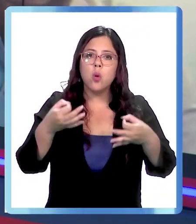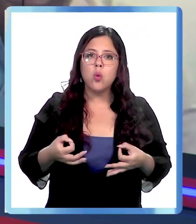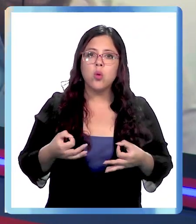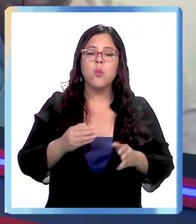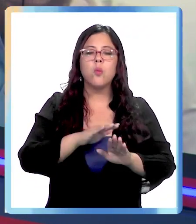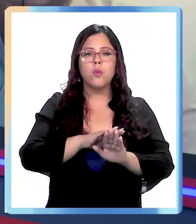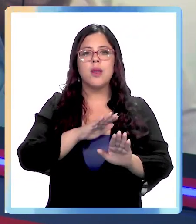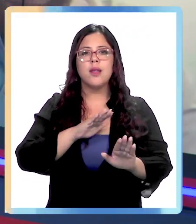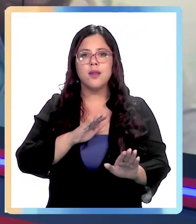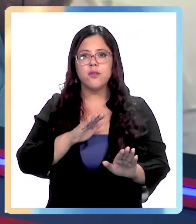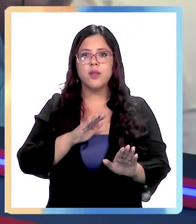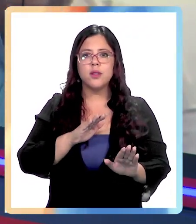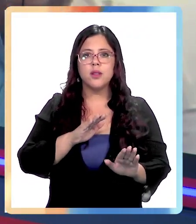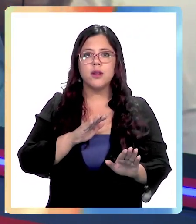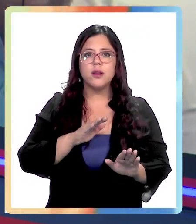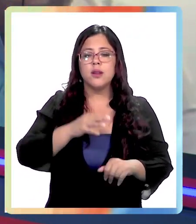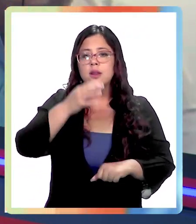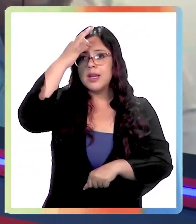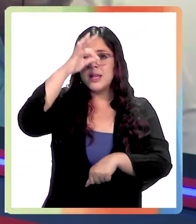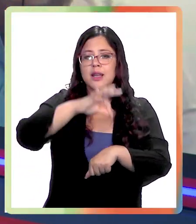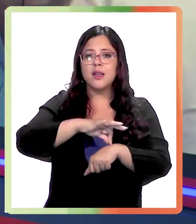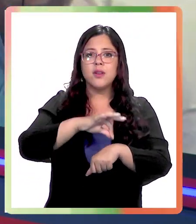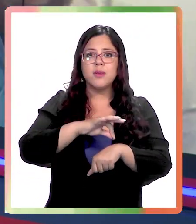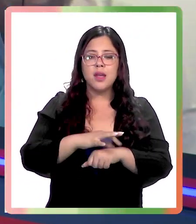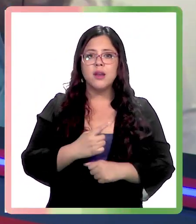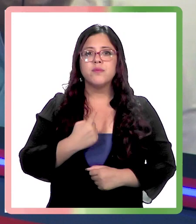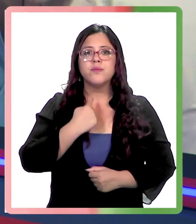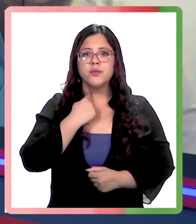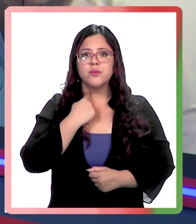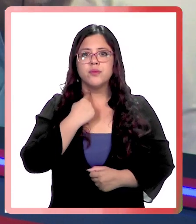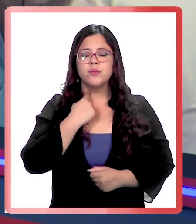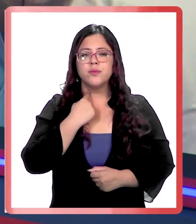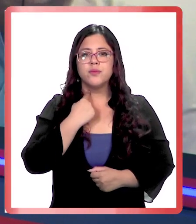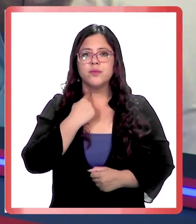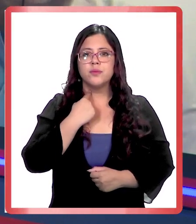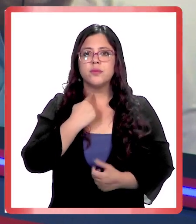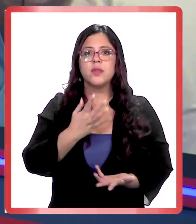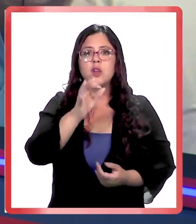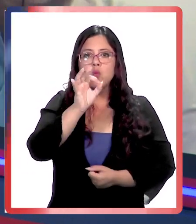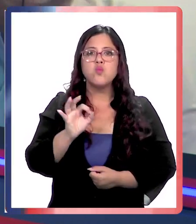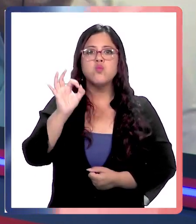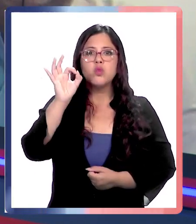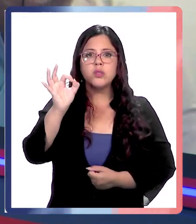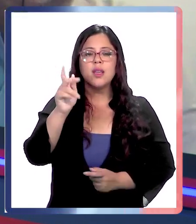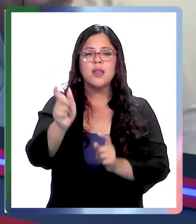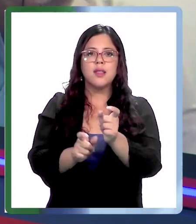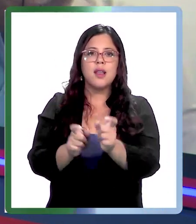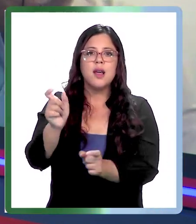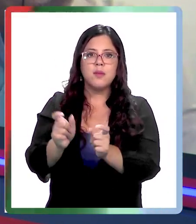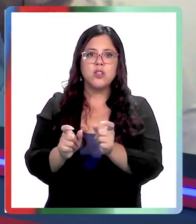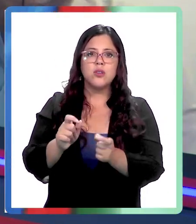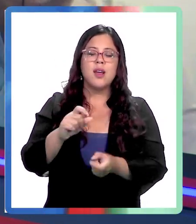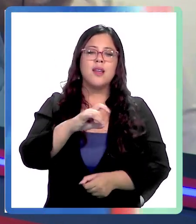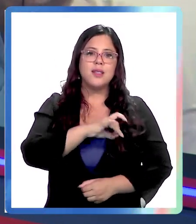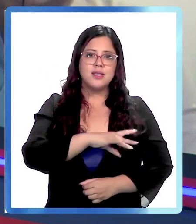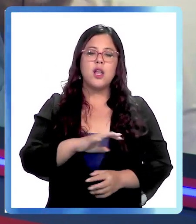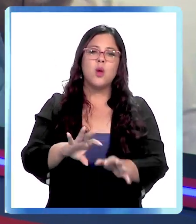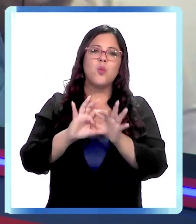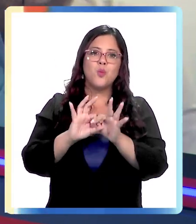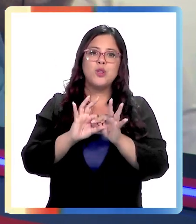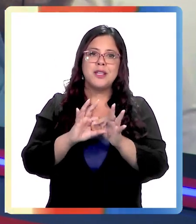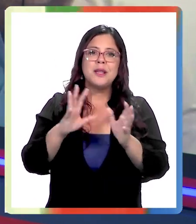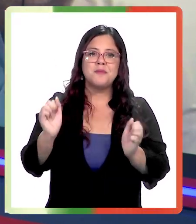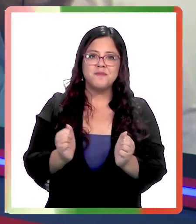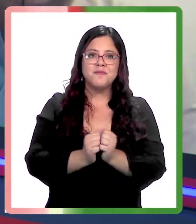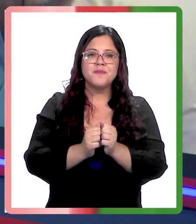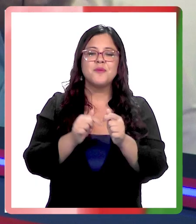para justamente prevenir esta enfermedad que está afectando a un gran porcentaje de la población de nuestro país.